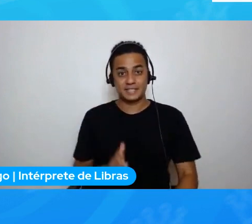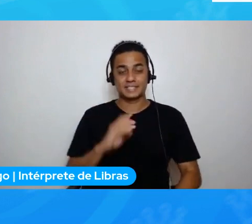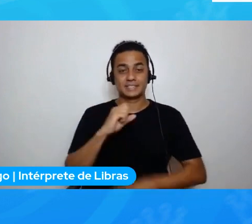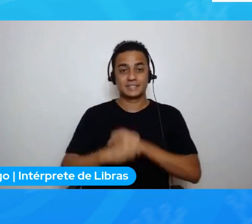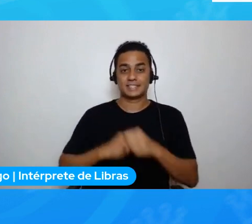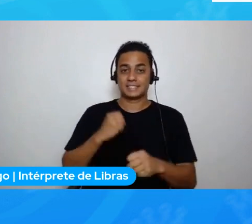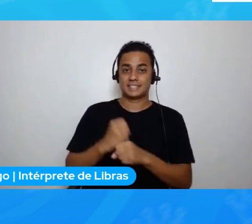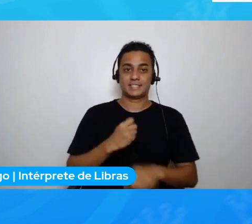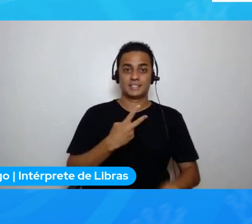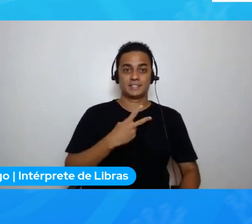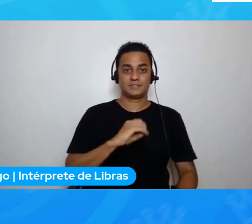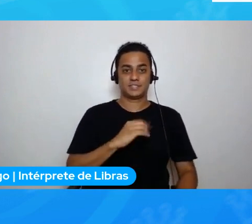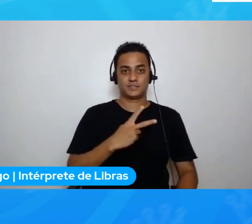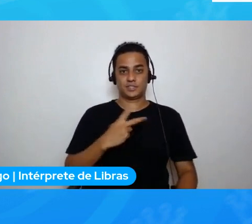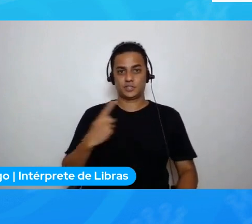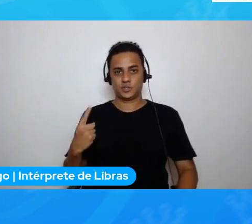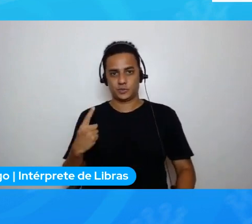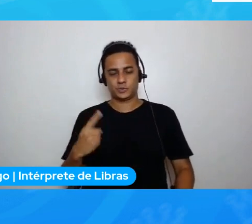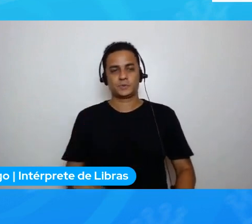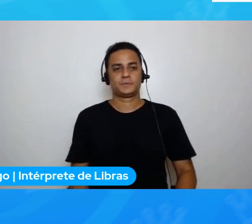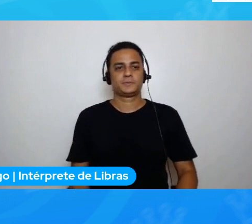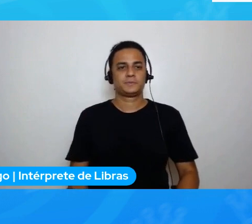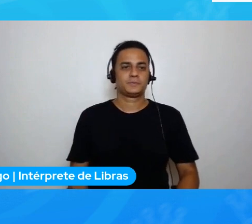2021. Hoy